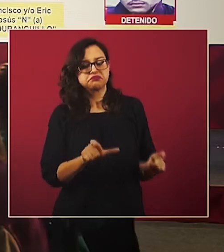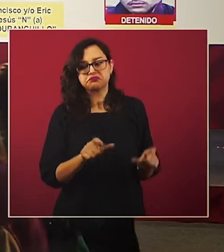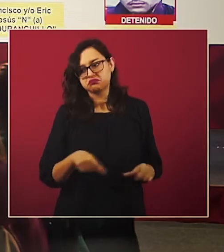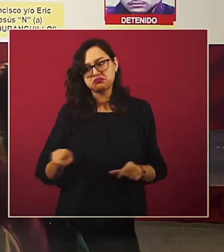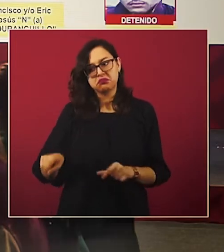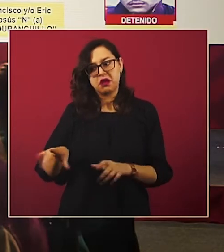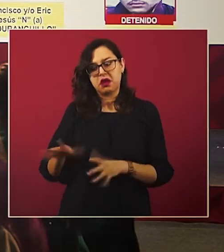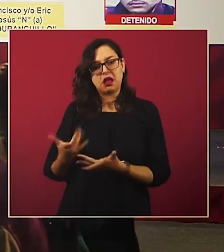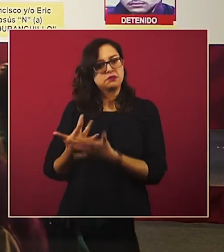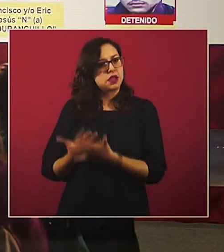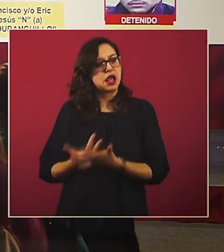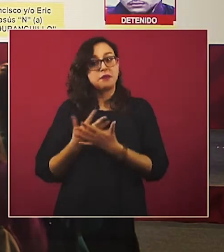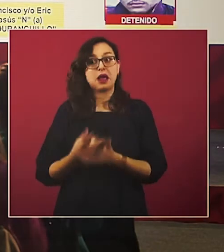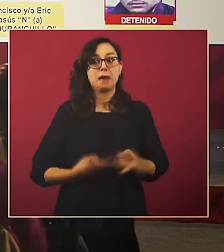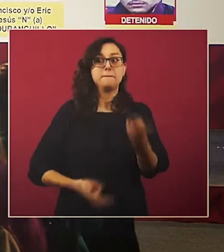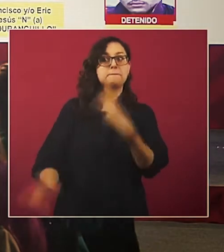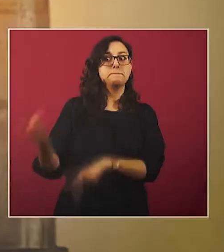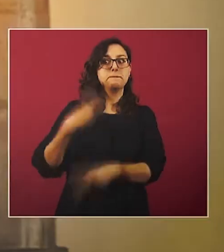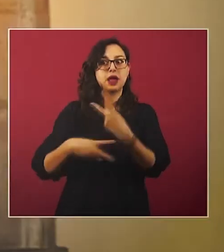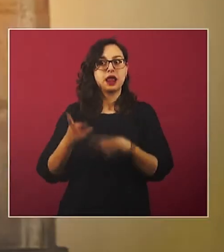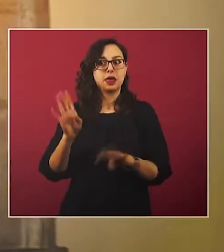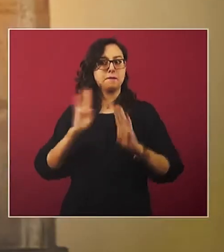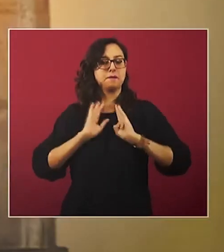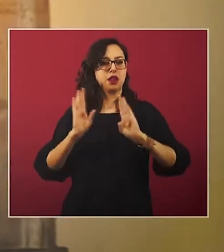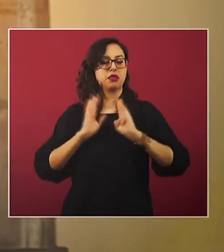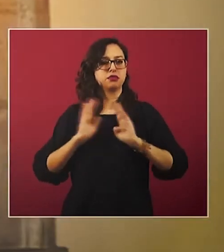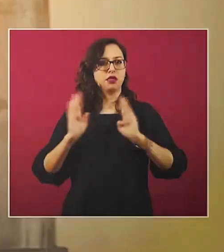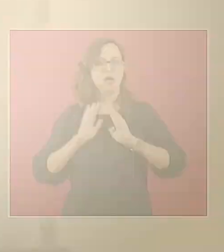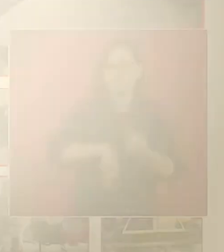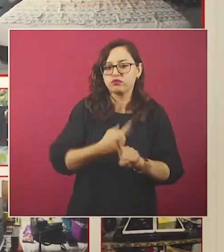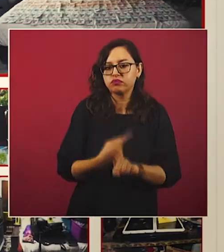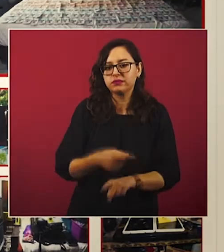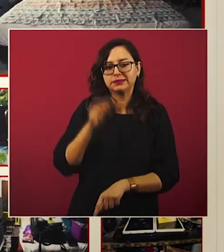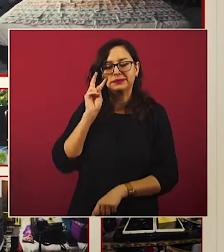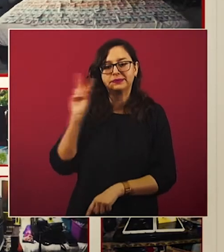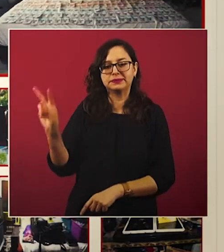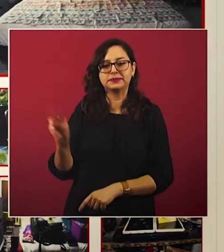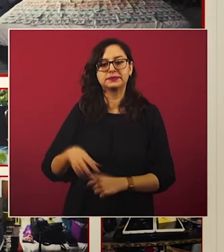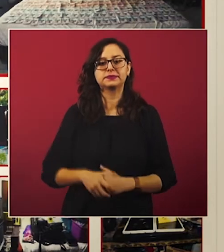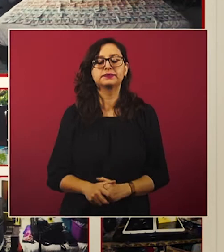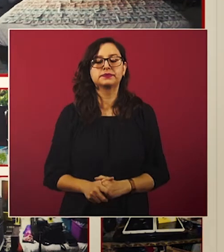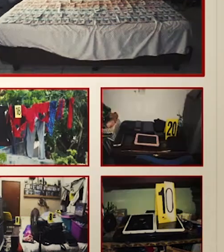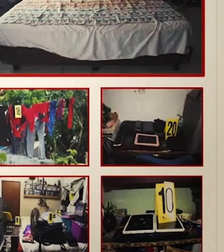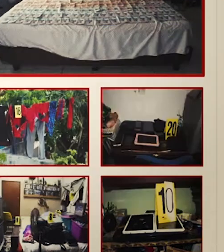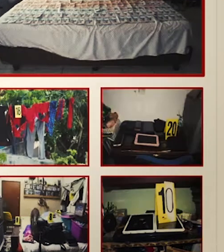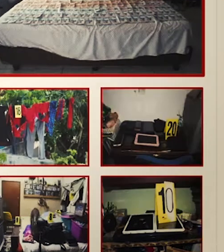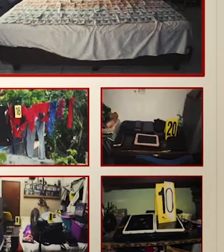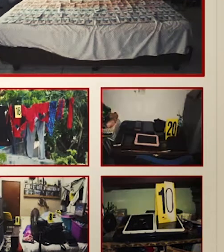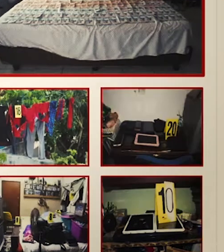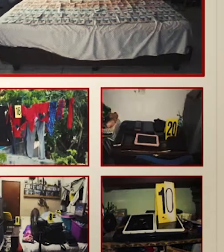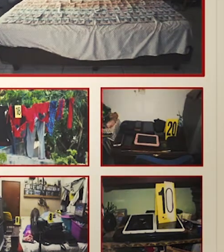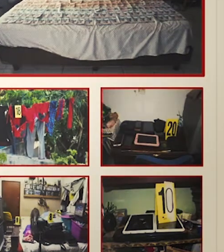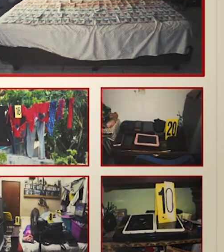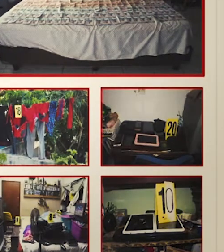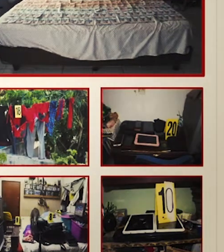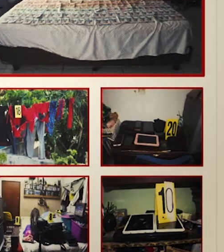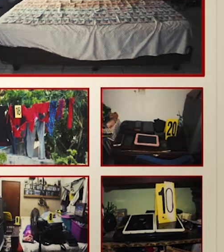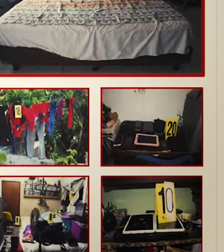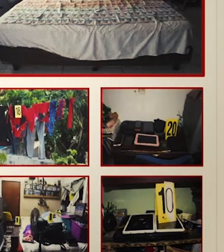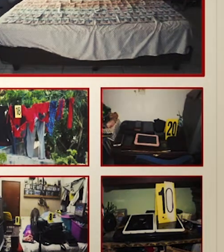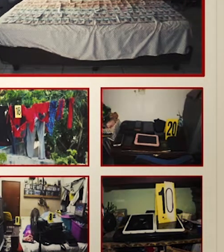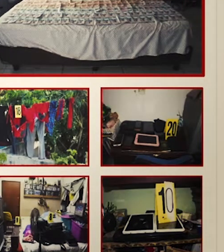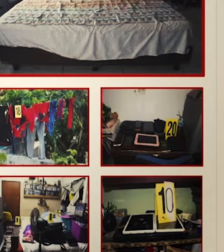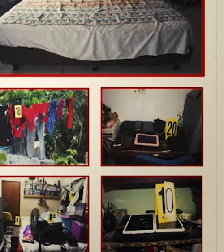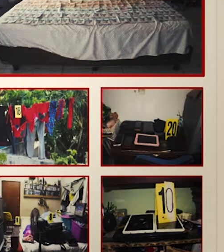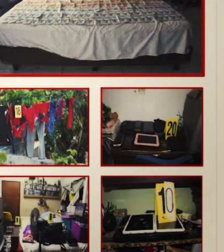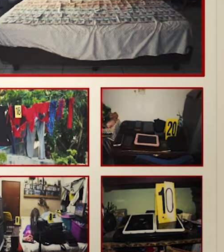los refuerzos y se pudo detener a estos sujetos. Ricardo Mejía también se refirió al rescate de 6 niños víctimas de